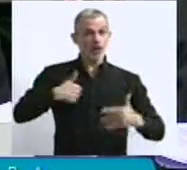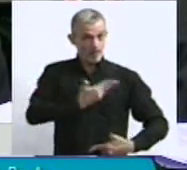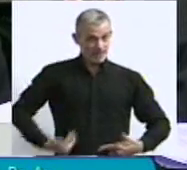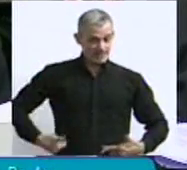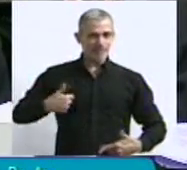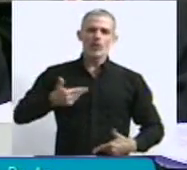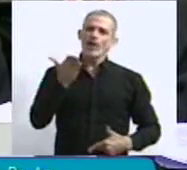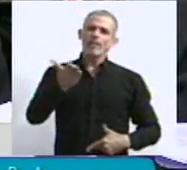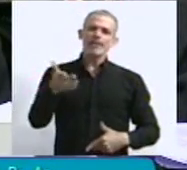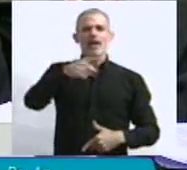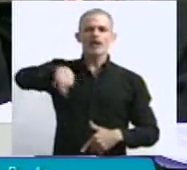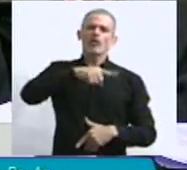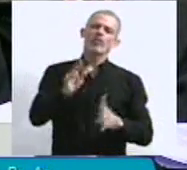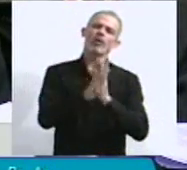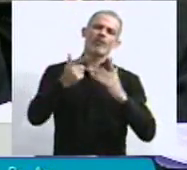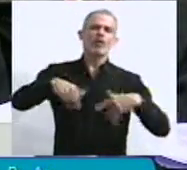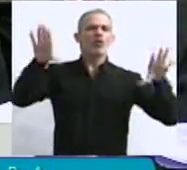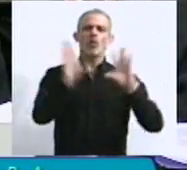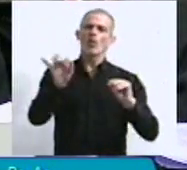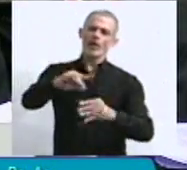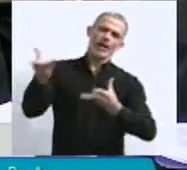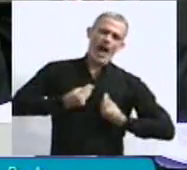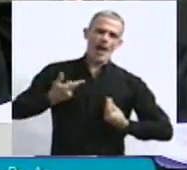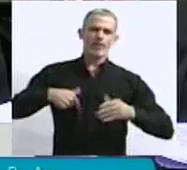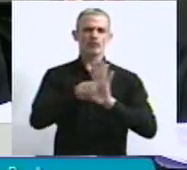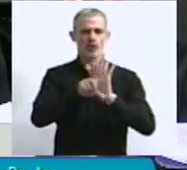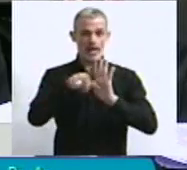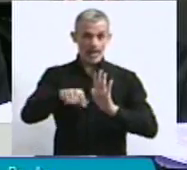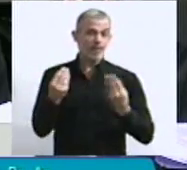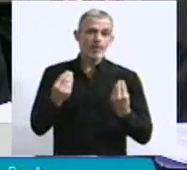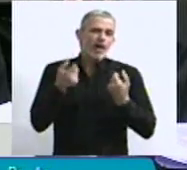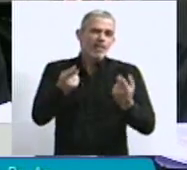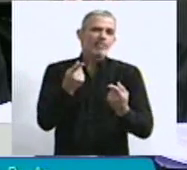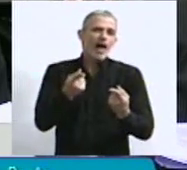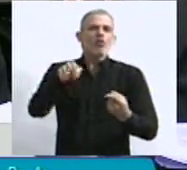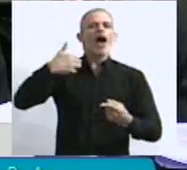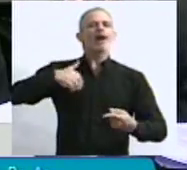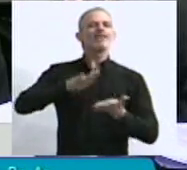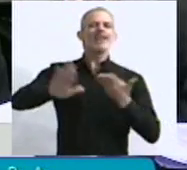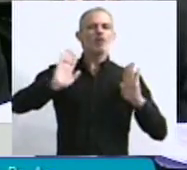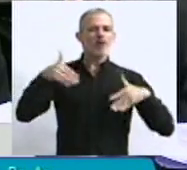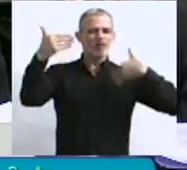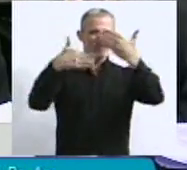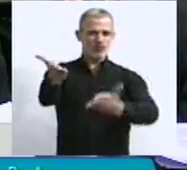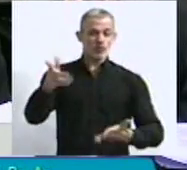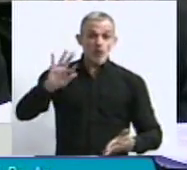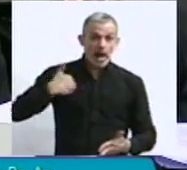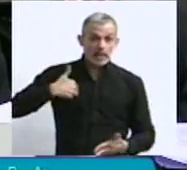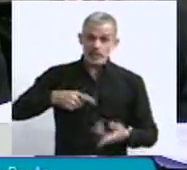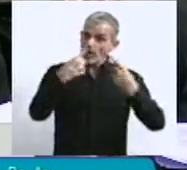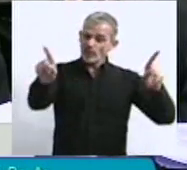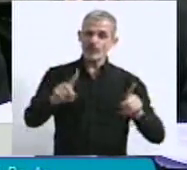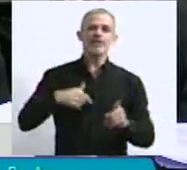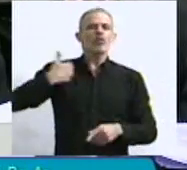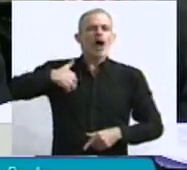voy a pedir el apoyo unánime a esta ley porque estamos consagrando una Argentina nueva, una Argentina distinta y